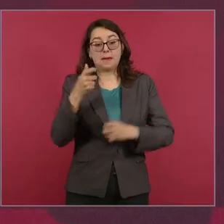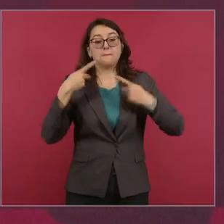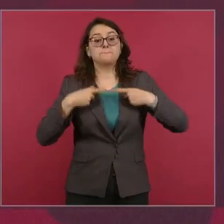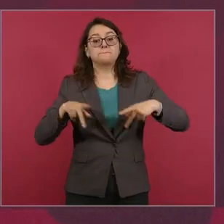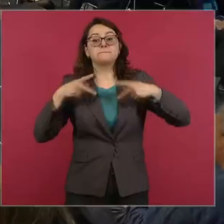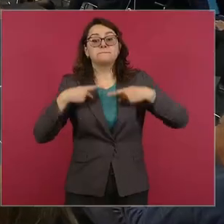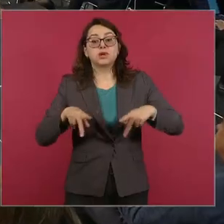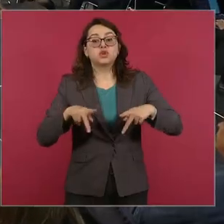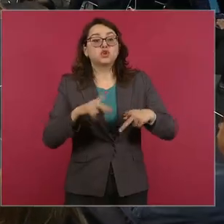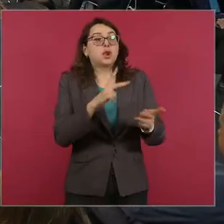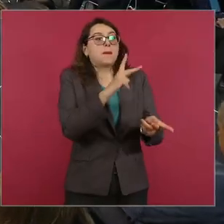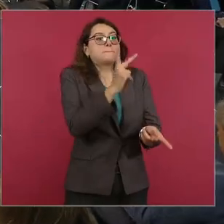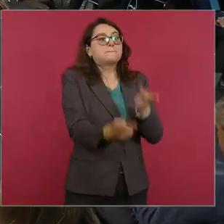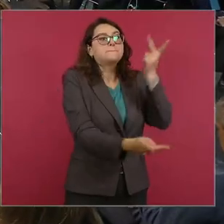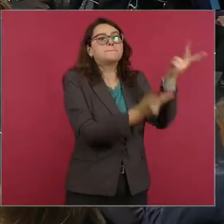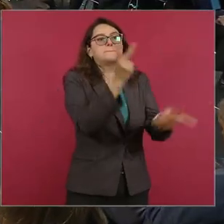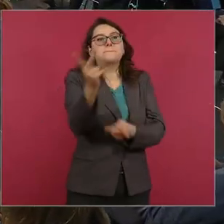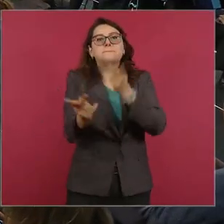con esa